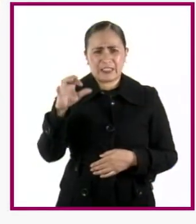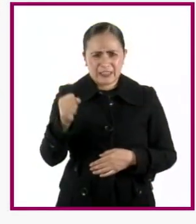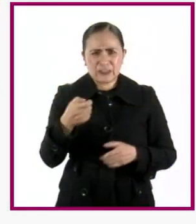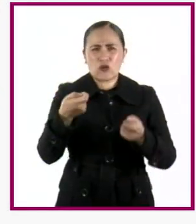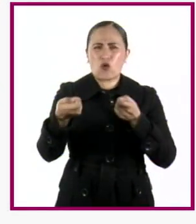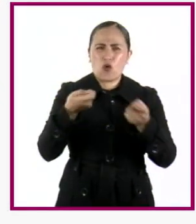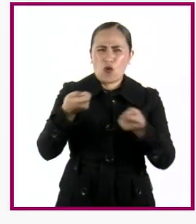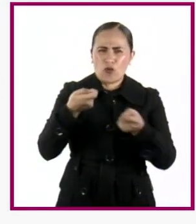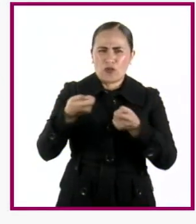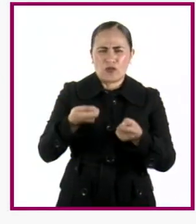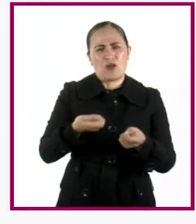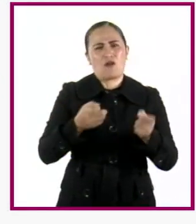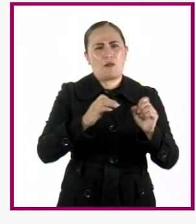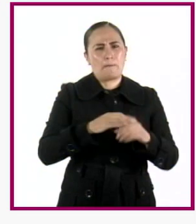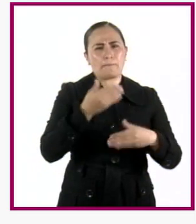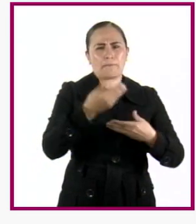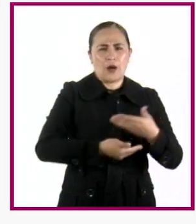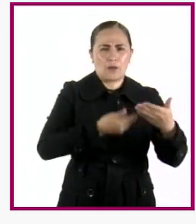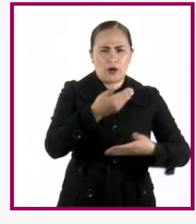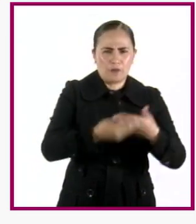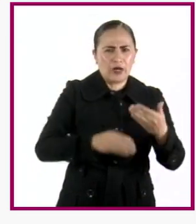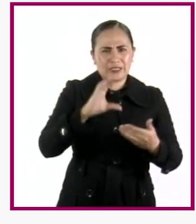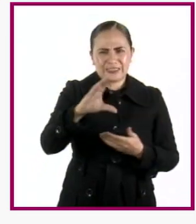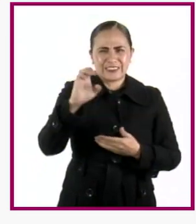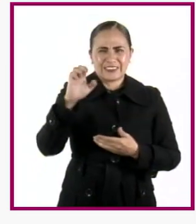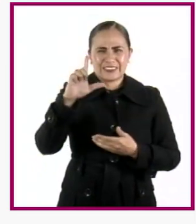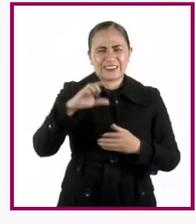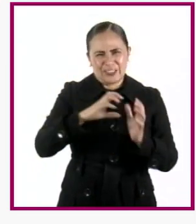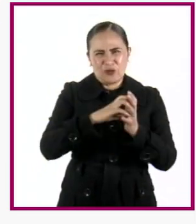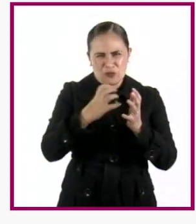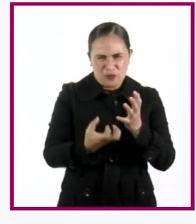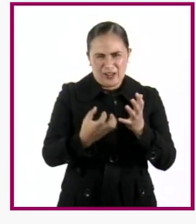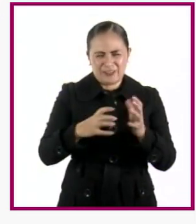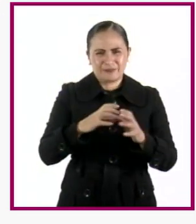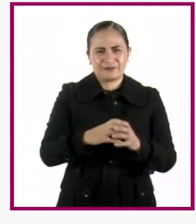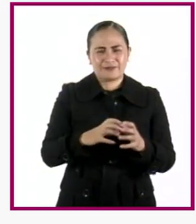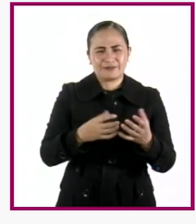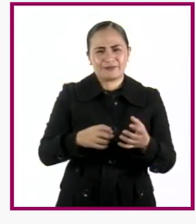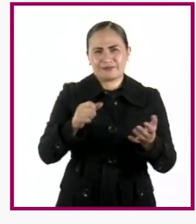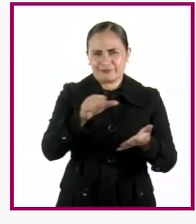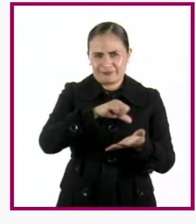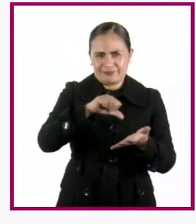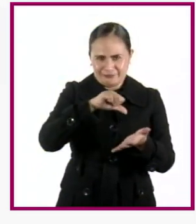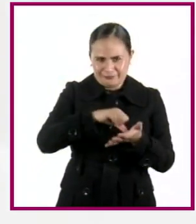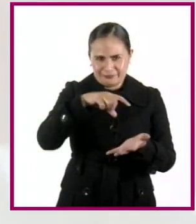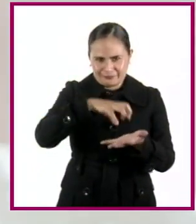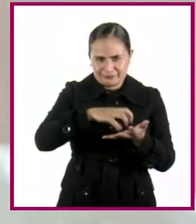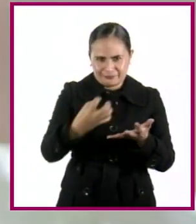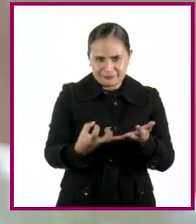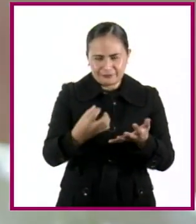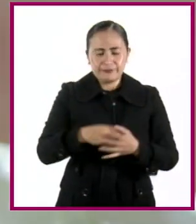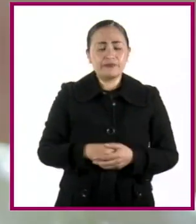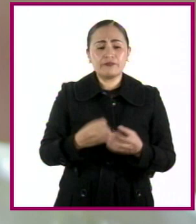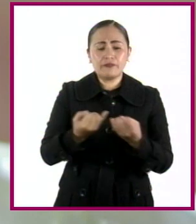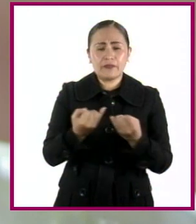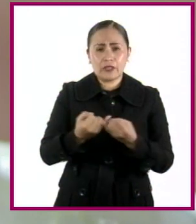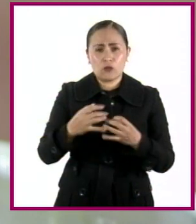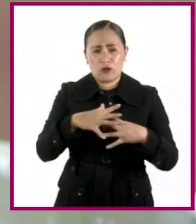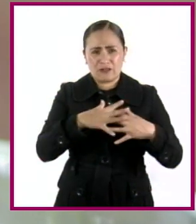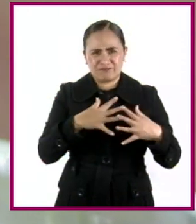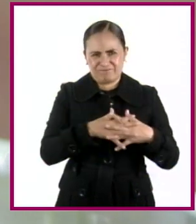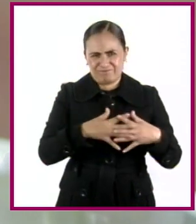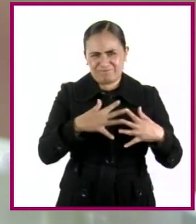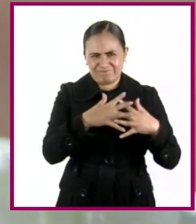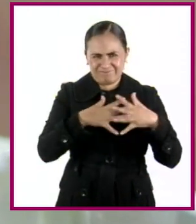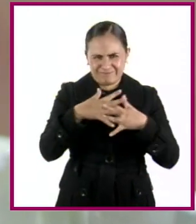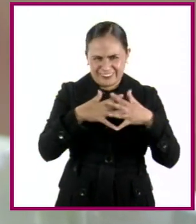los mecanismos celulares, como por ejemplo la división y muerte celular y la reparación de tejidos, su estudio nos ayuda a entender los mecanismos